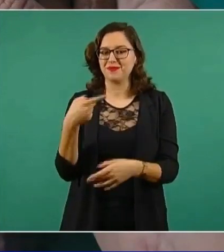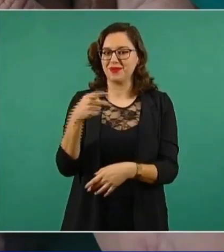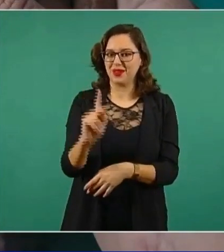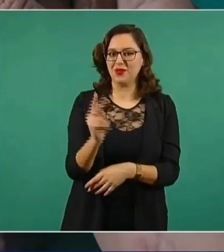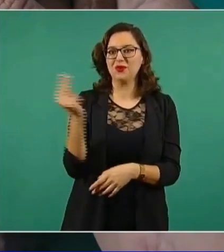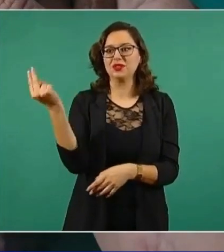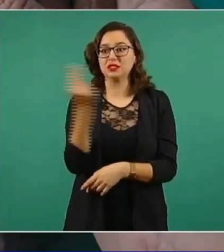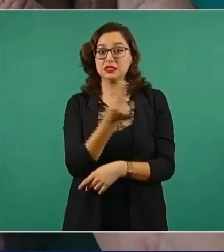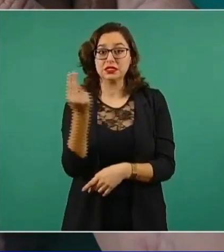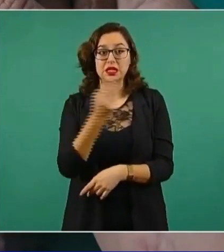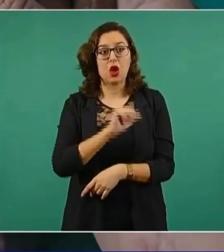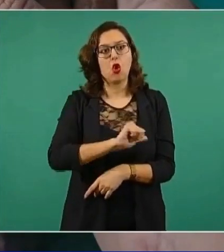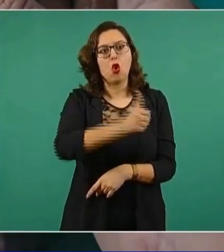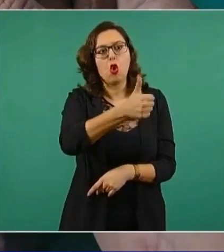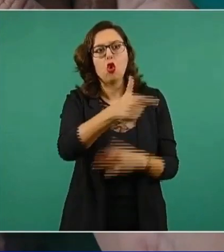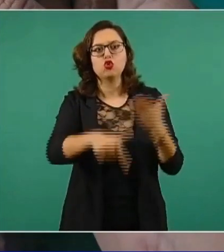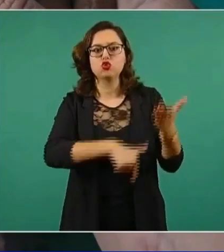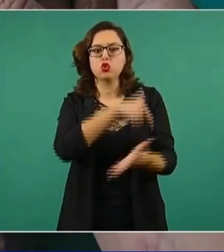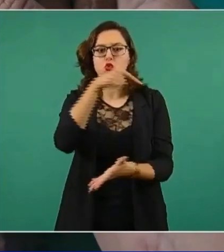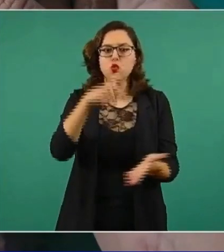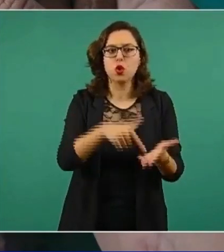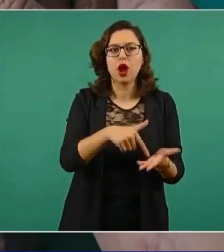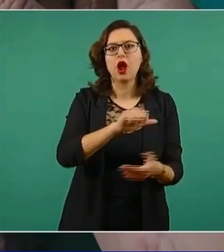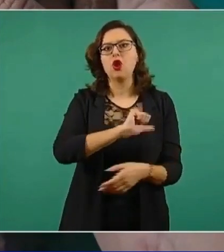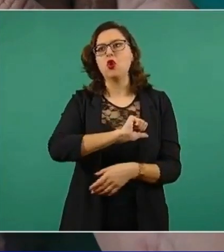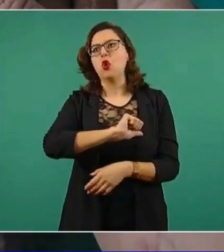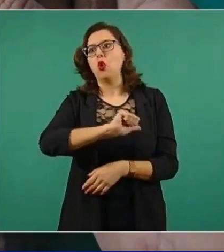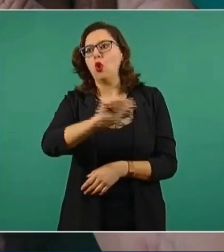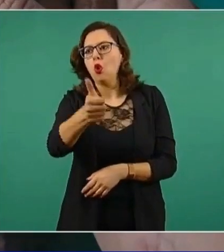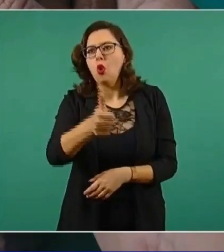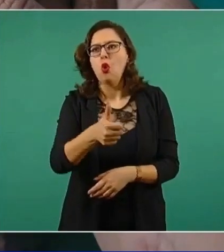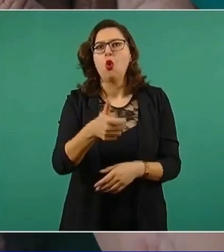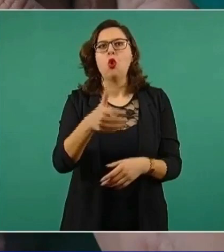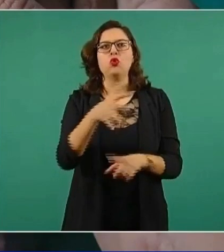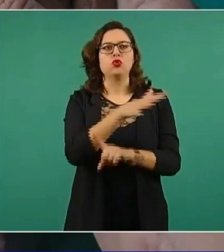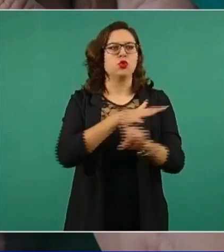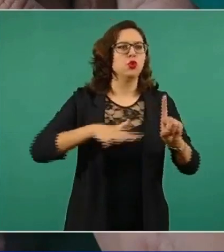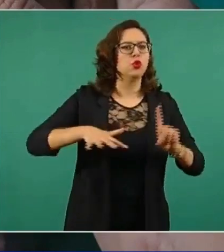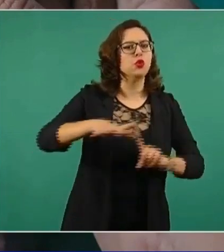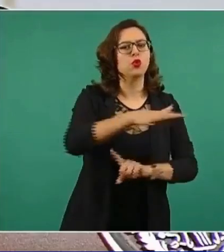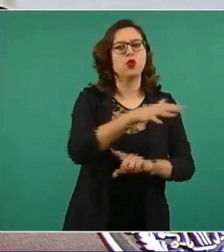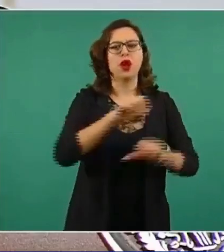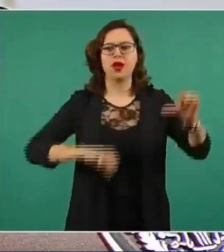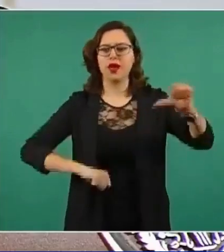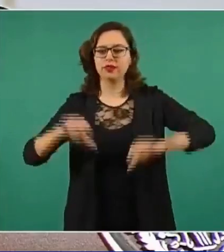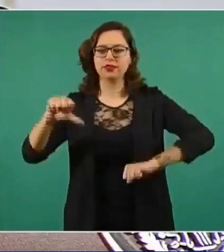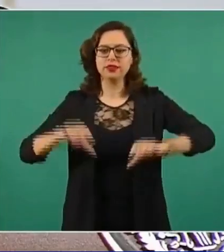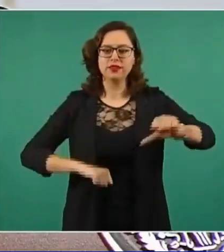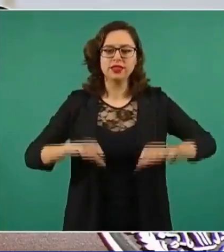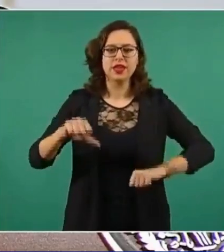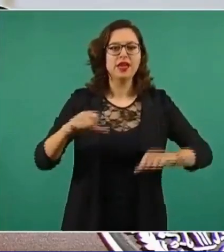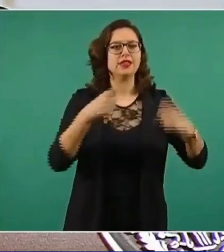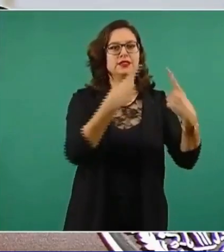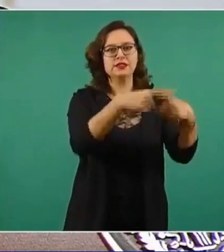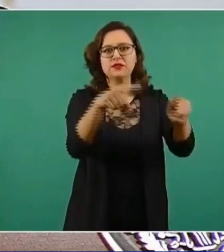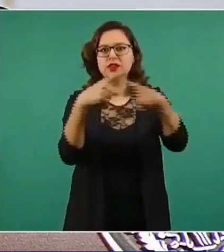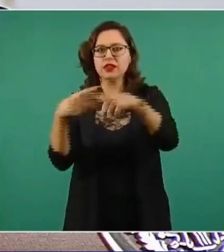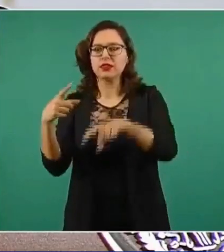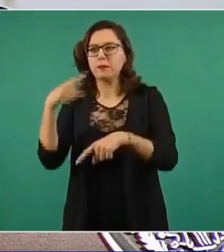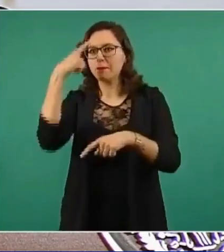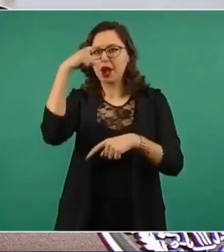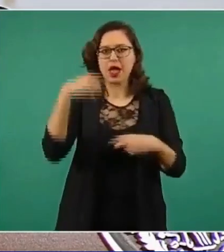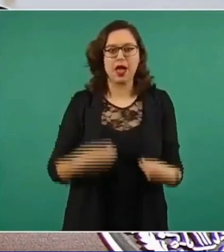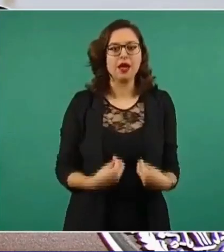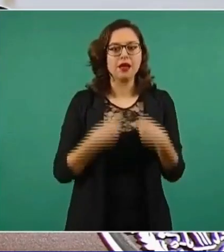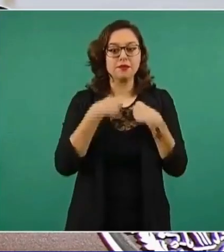y apoyos que les permita vivir en plenitud. Queremos promover la corresponsabilidad